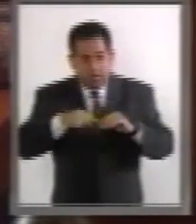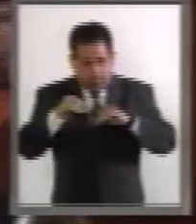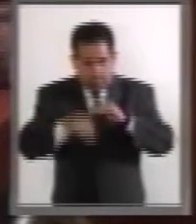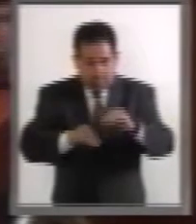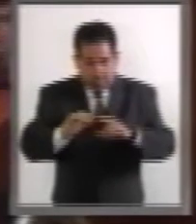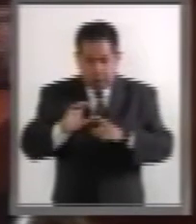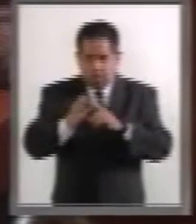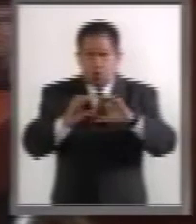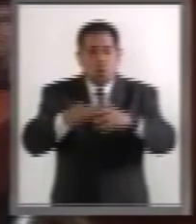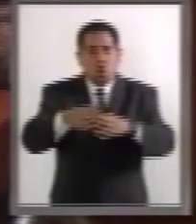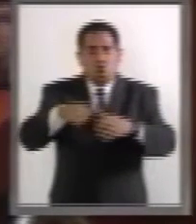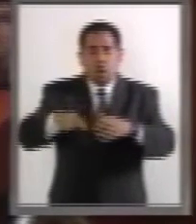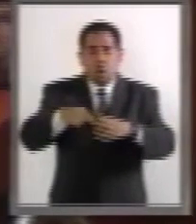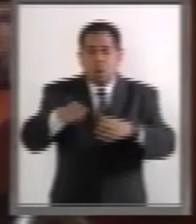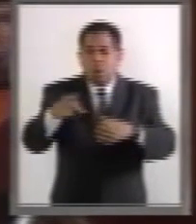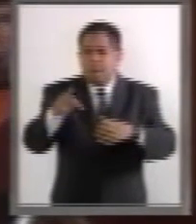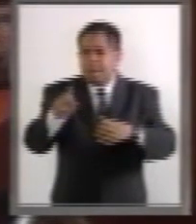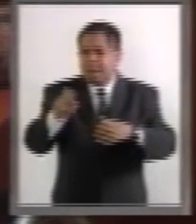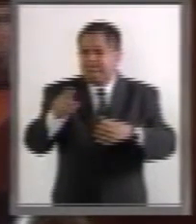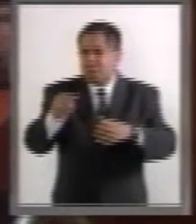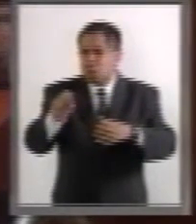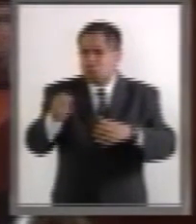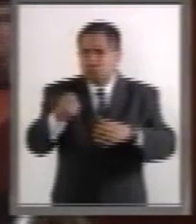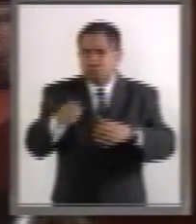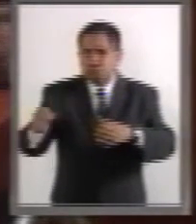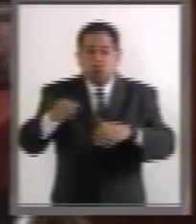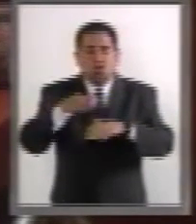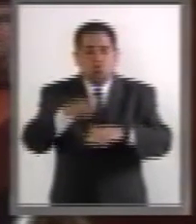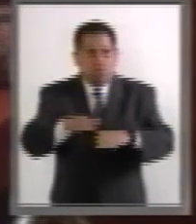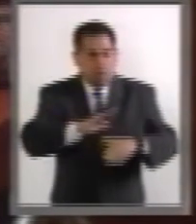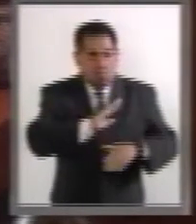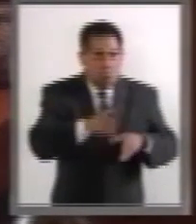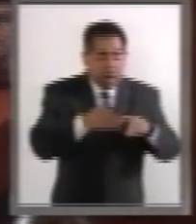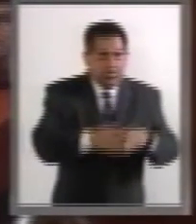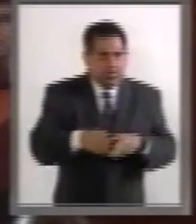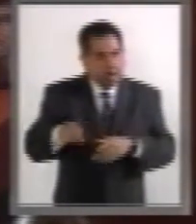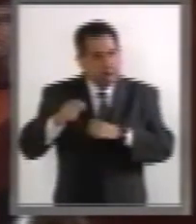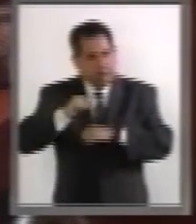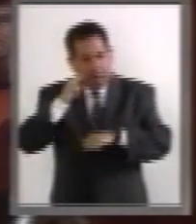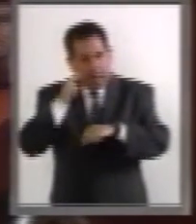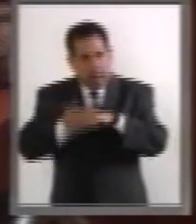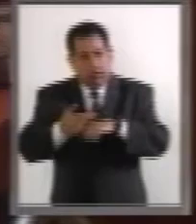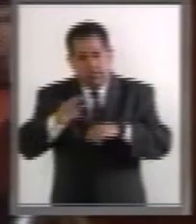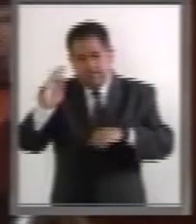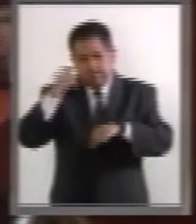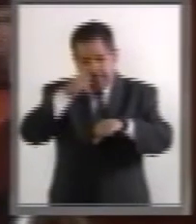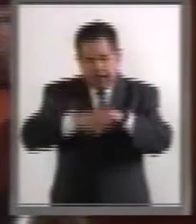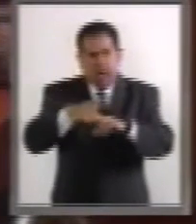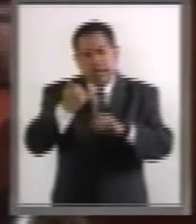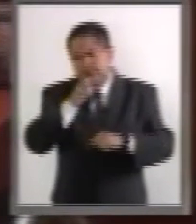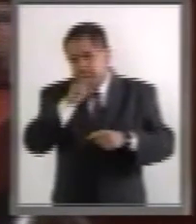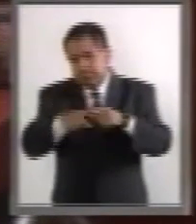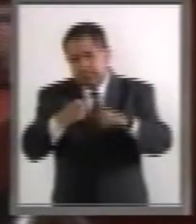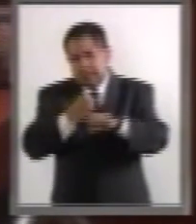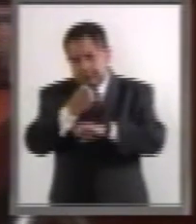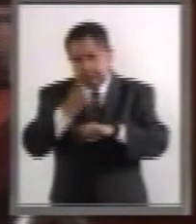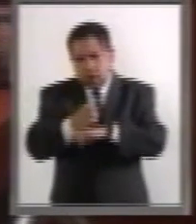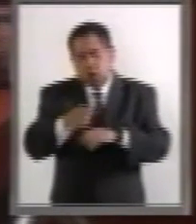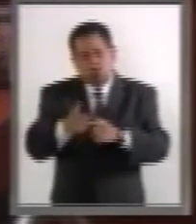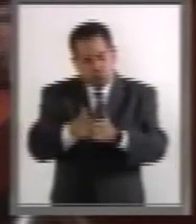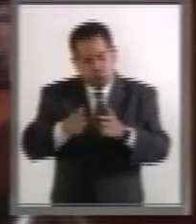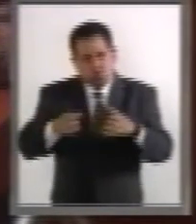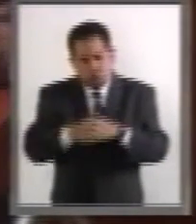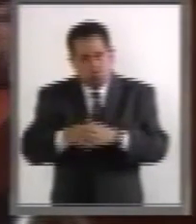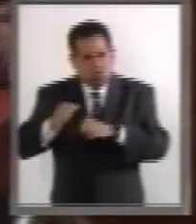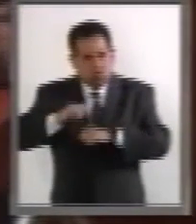organismo pericial y forense autónomo y competente a nivel federal, como en los diferentes estados de la República